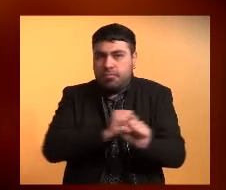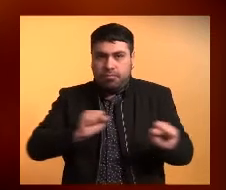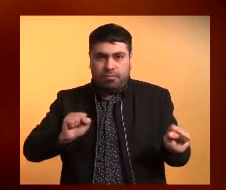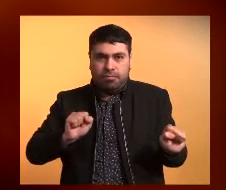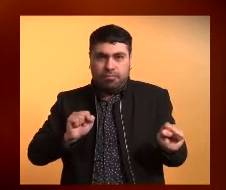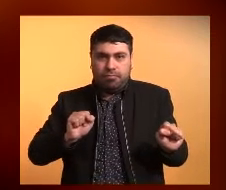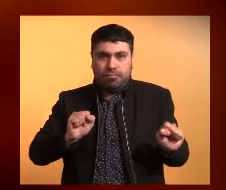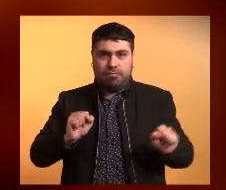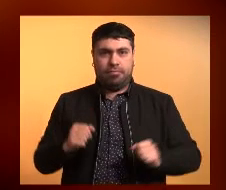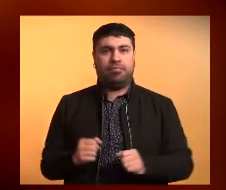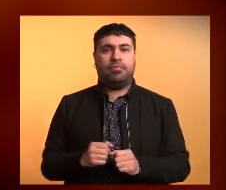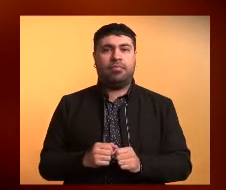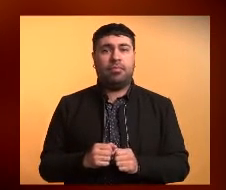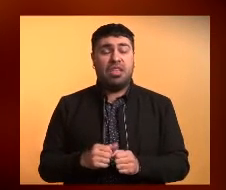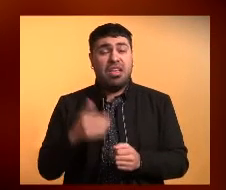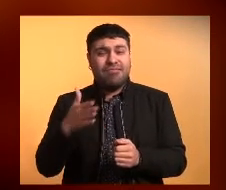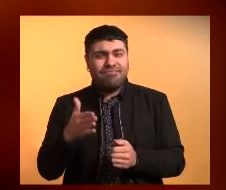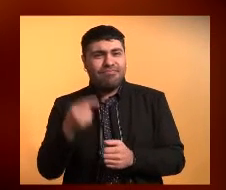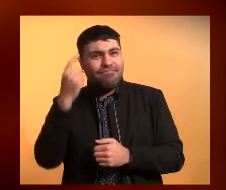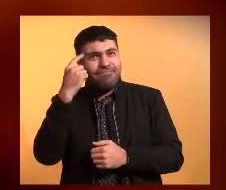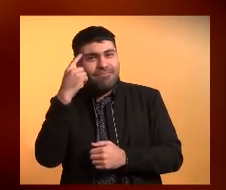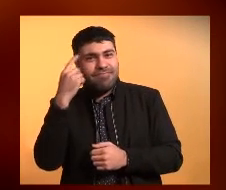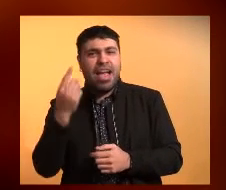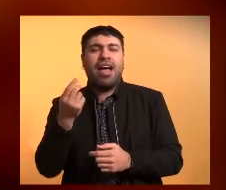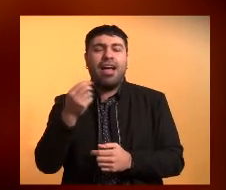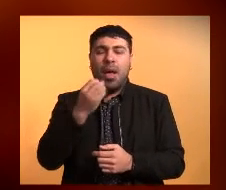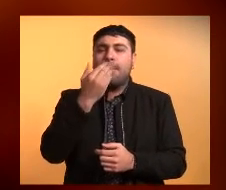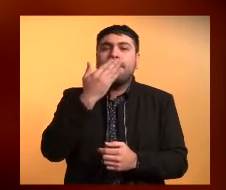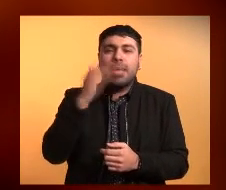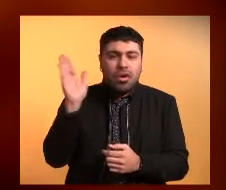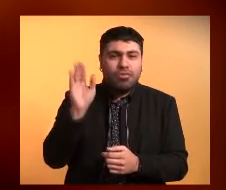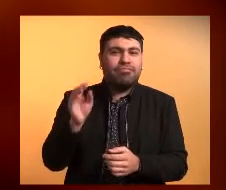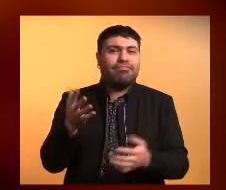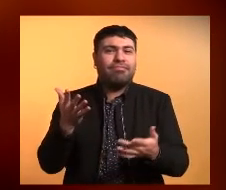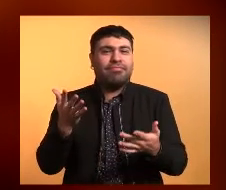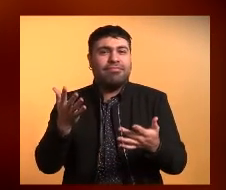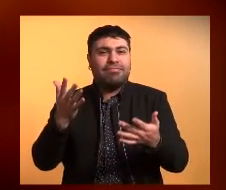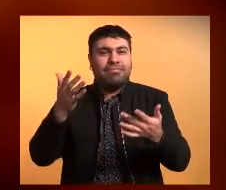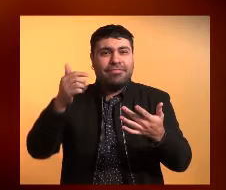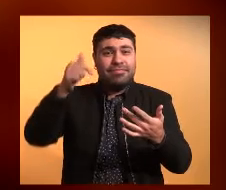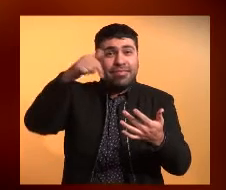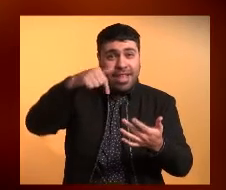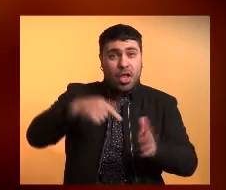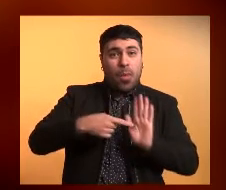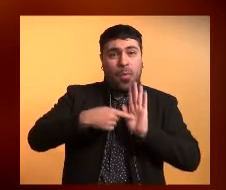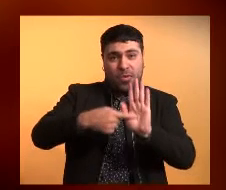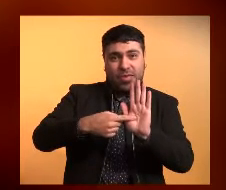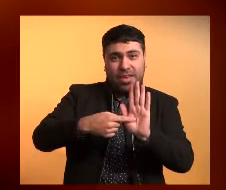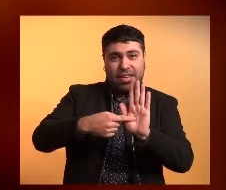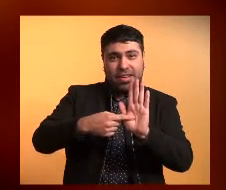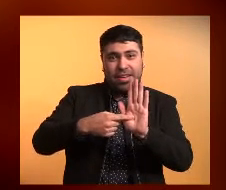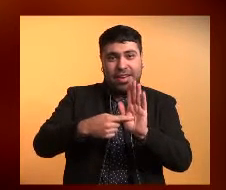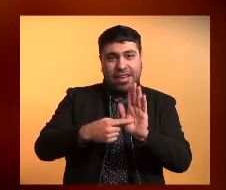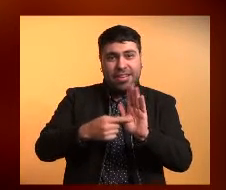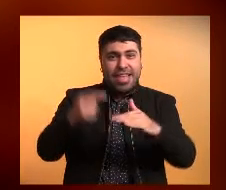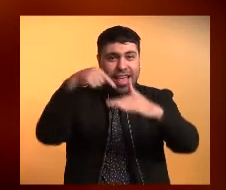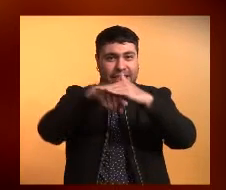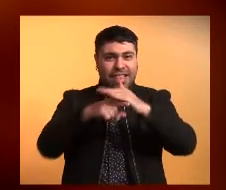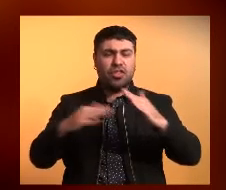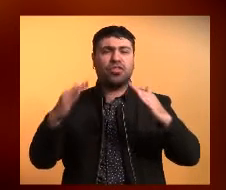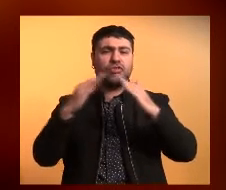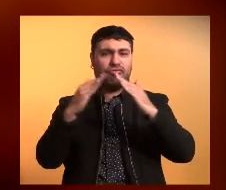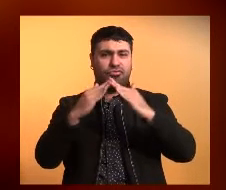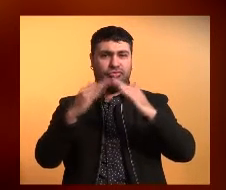generalmente. Pero hemos decidido llevar esta instancia a la comodidad entonces de nuestros hogares, manteniendo este ambiente cálido